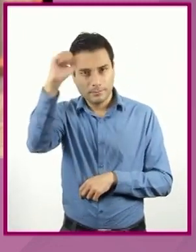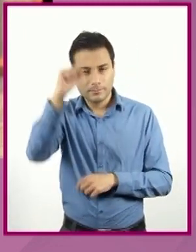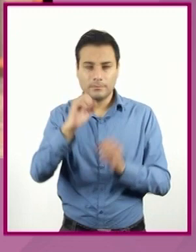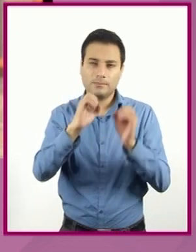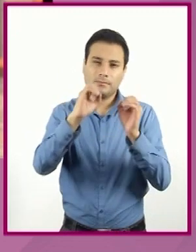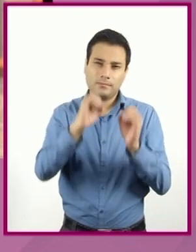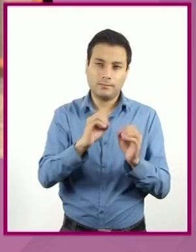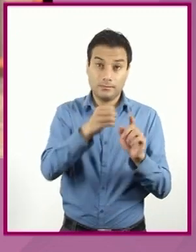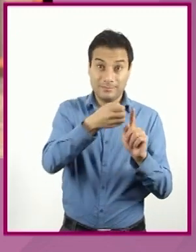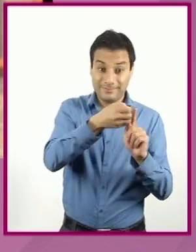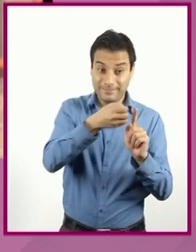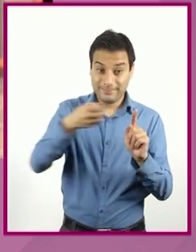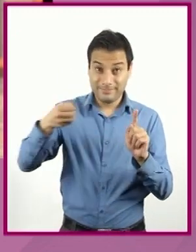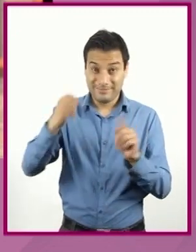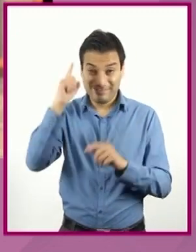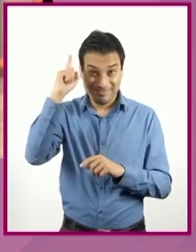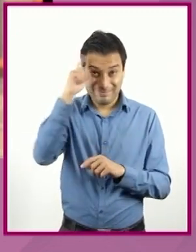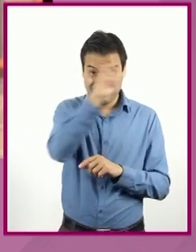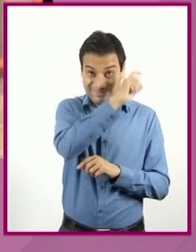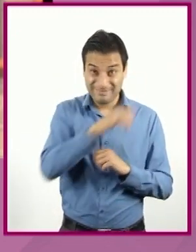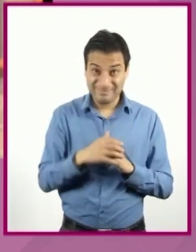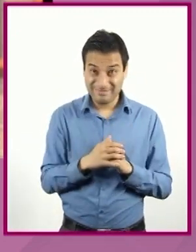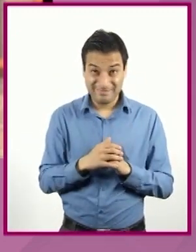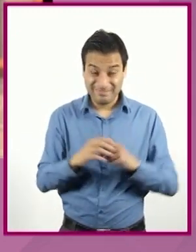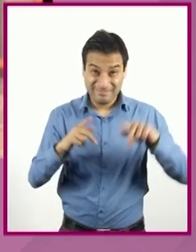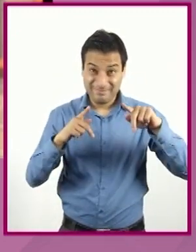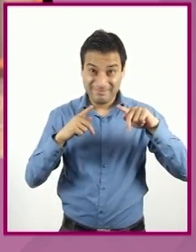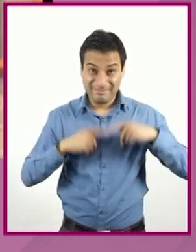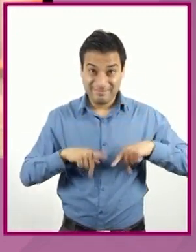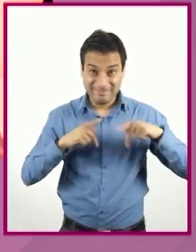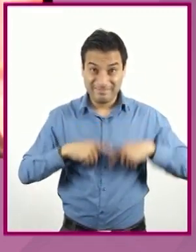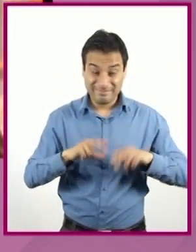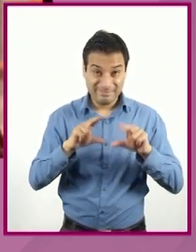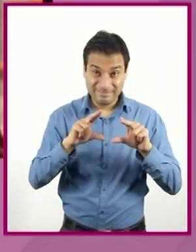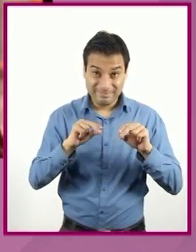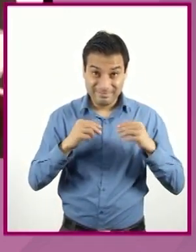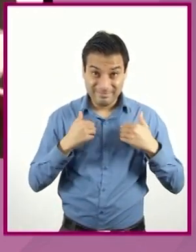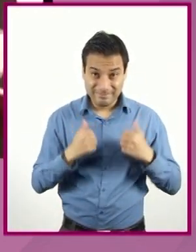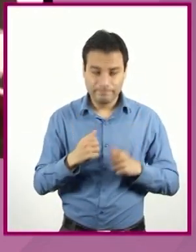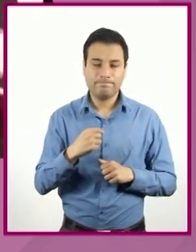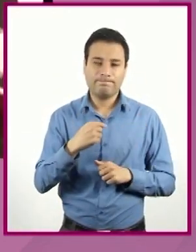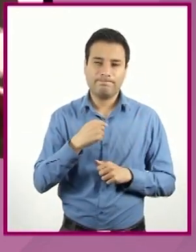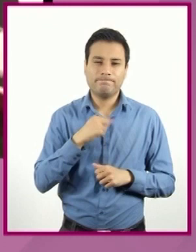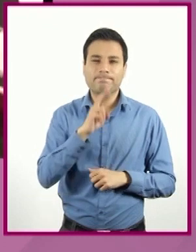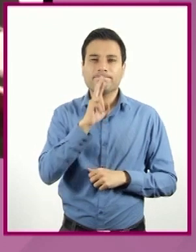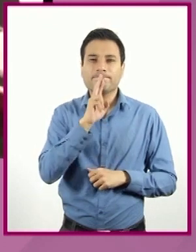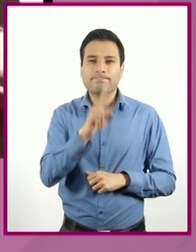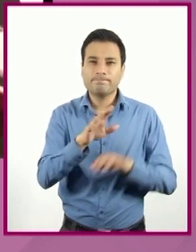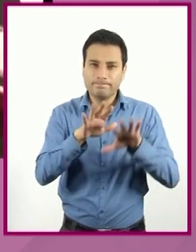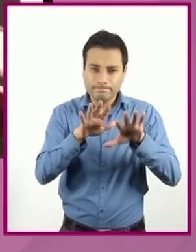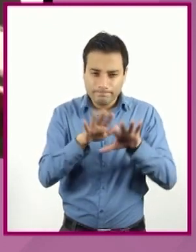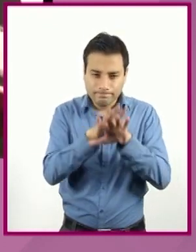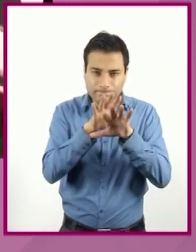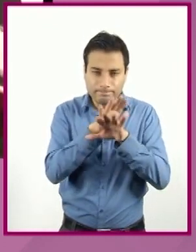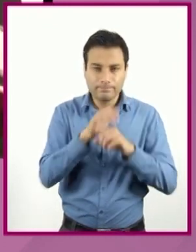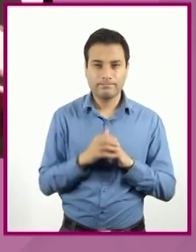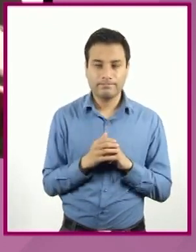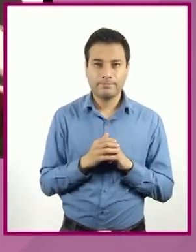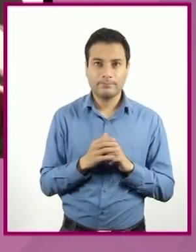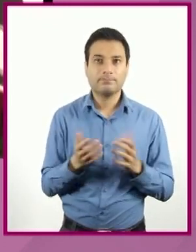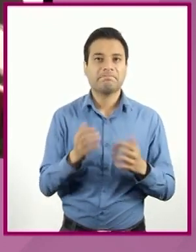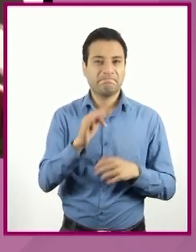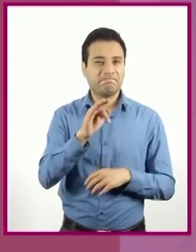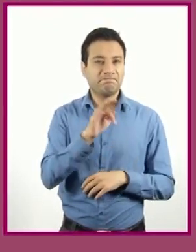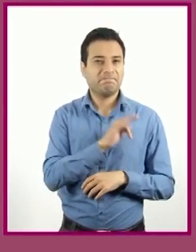construcciones que resultan difíciles de entender en el original. ¡Muy bien! Creo que con esto podemos cerrar